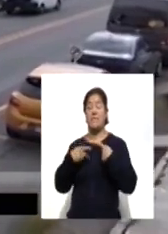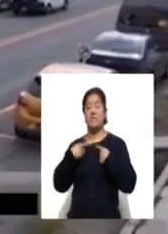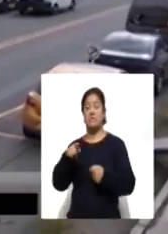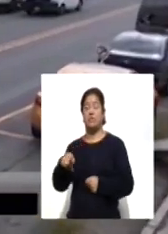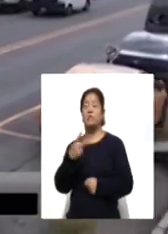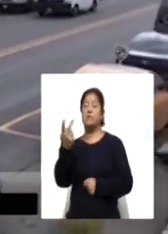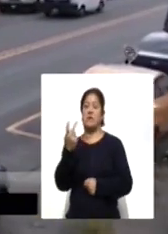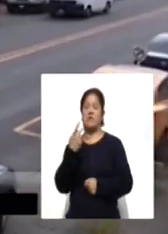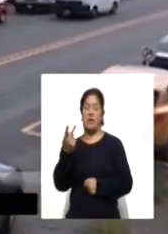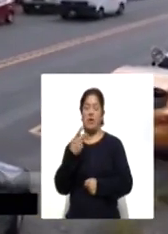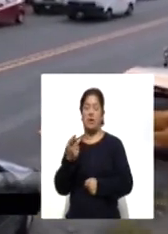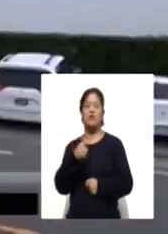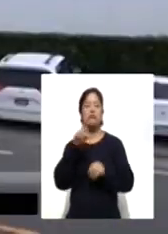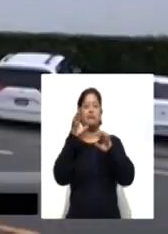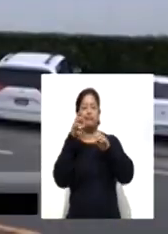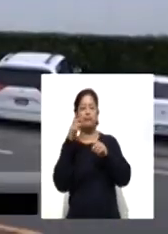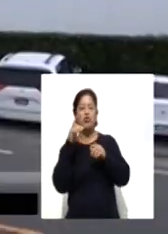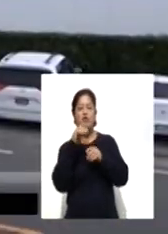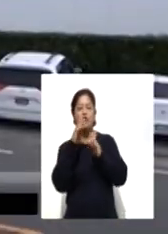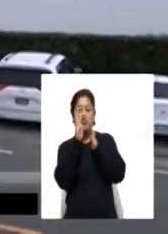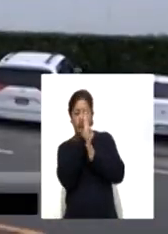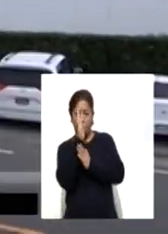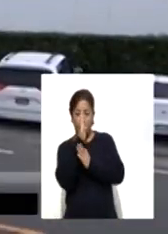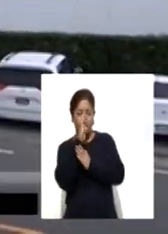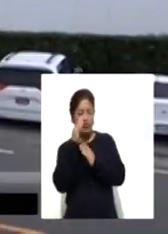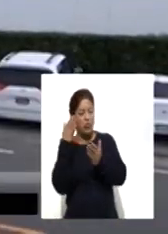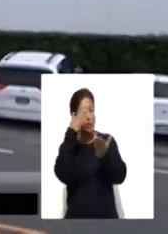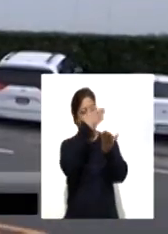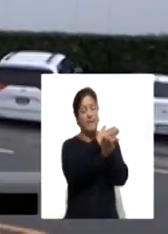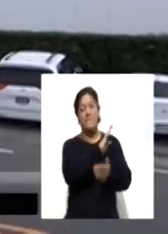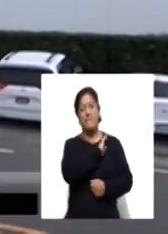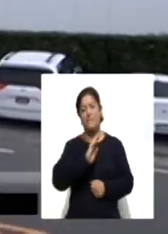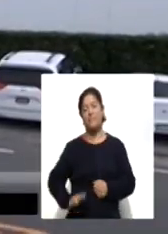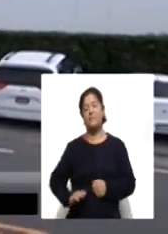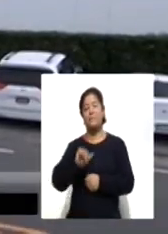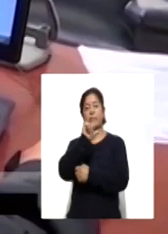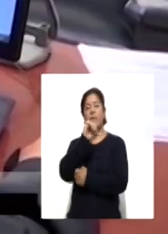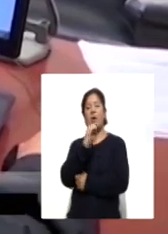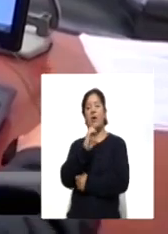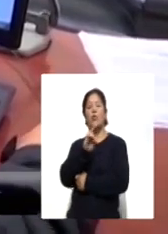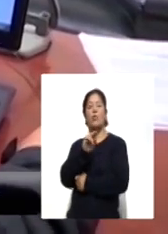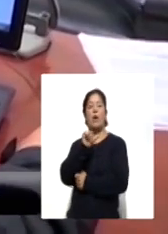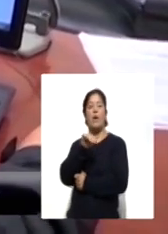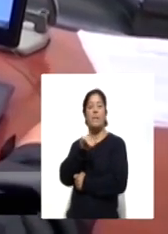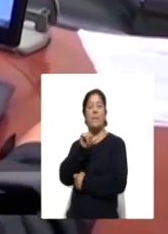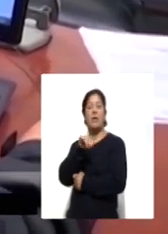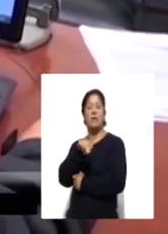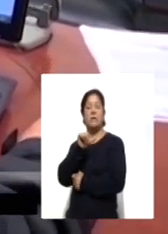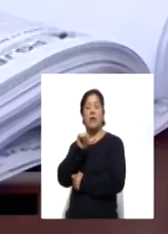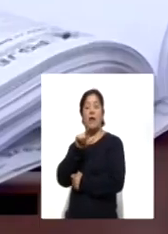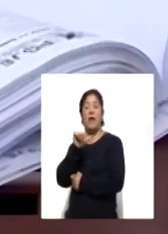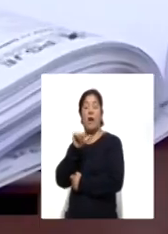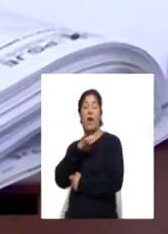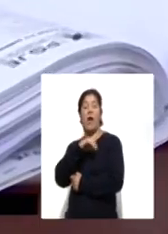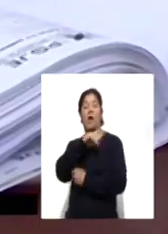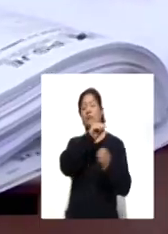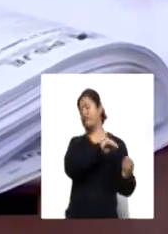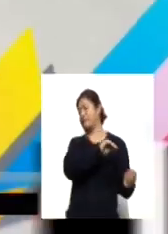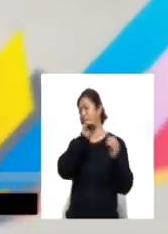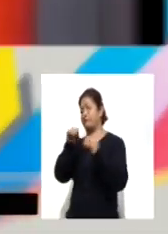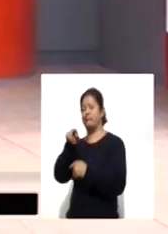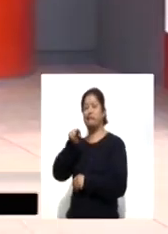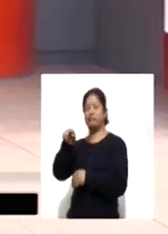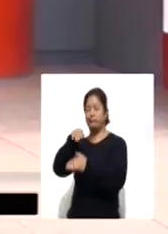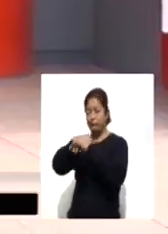ambas dependencias aprehendieron al indiciado en el municipio de Acuamanala para posteriormente trasladarlo a la entidad vecina donde enfrentará su proceso